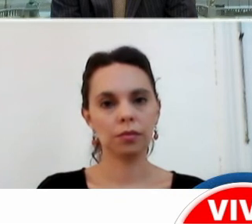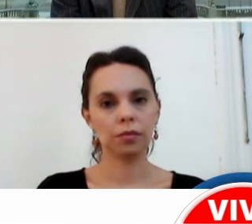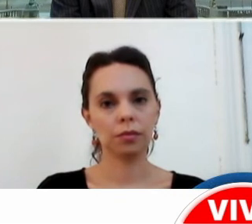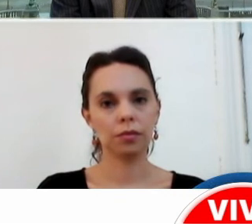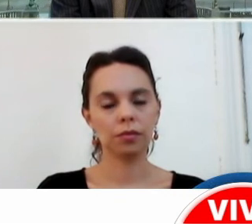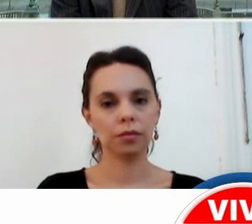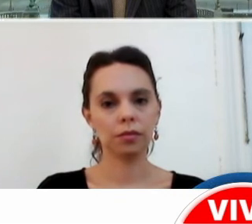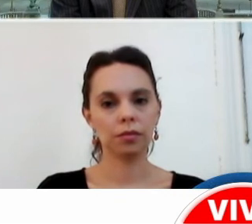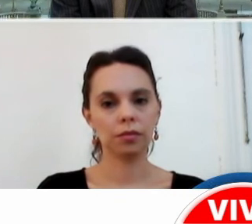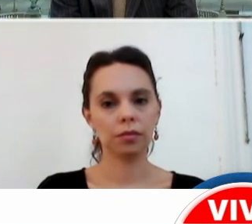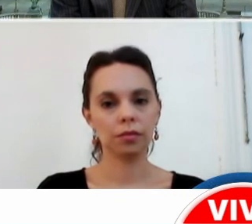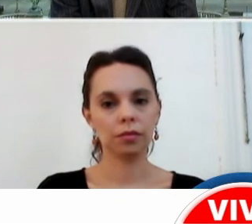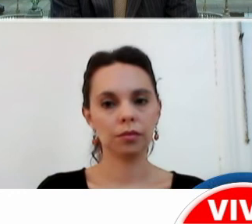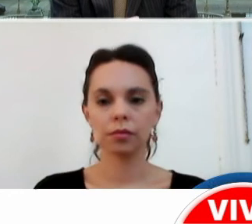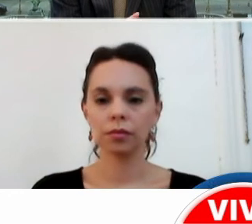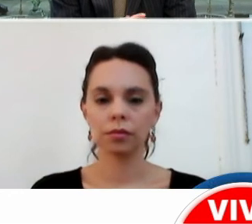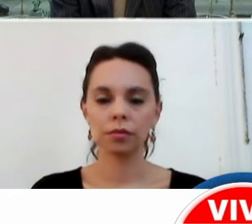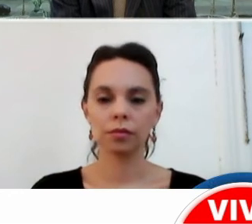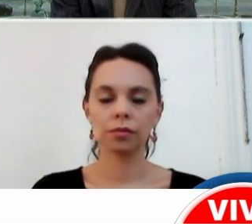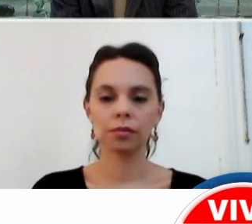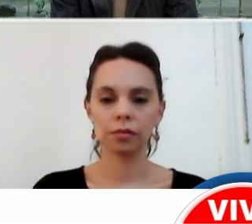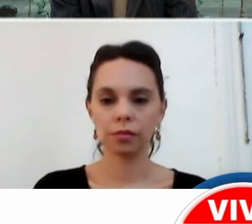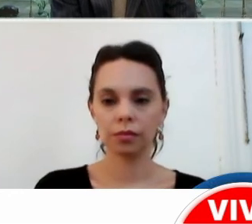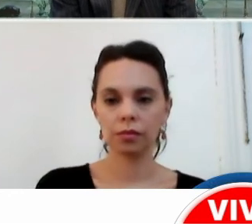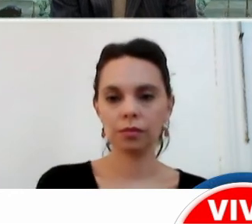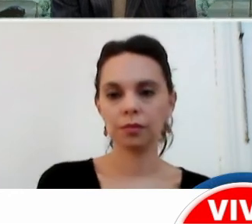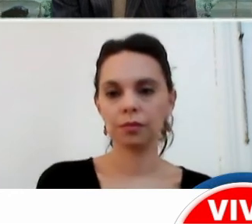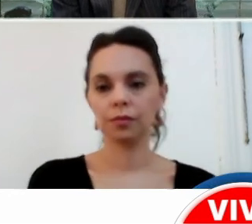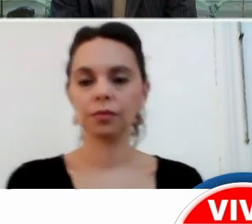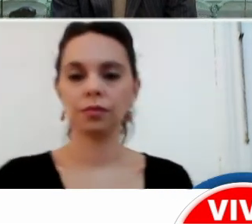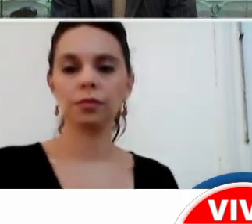el 2026, en el segundo semestre del 2026,